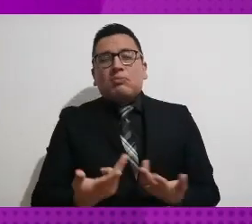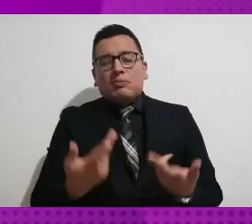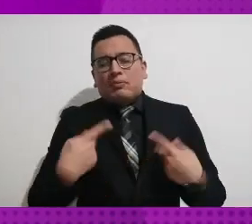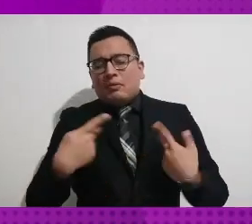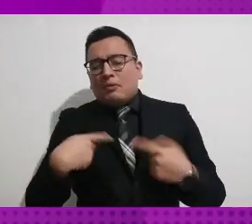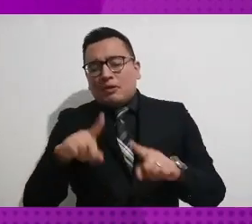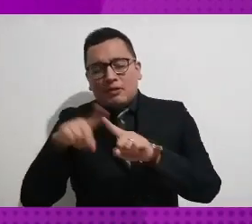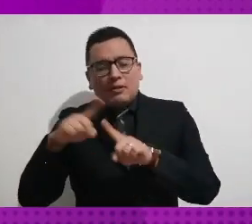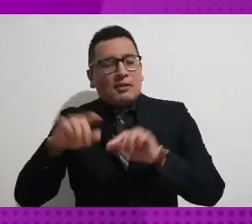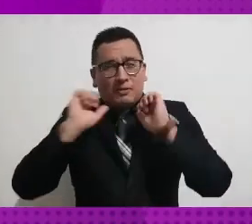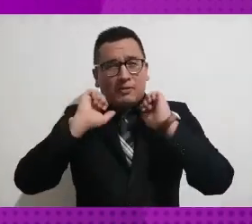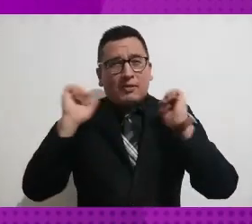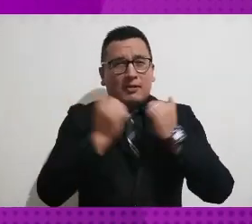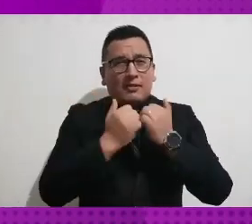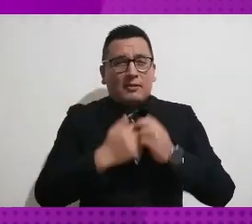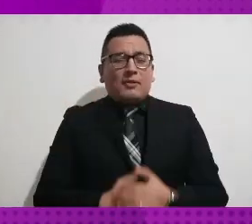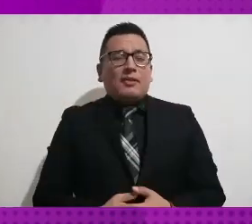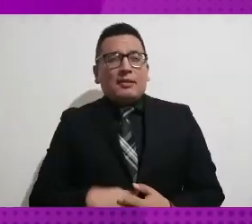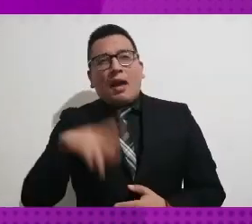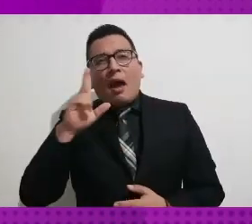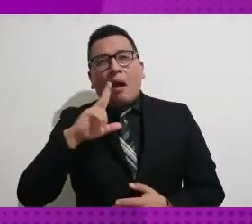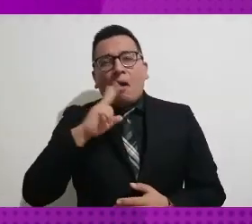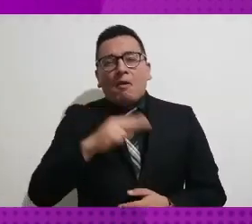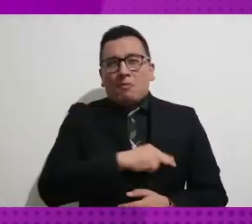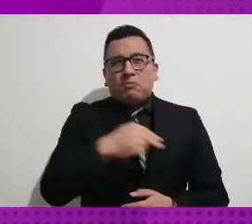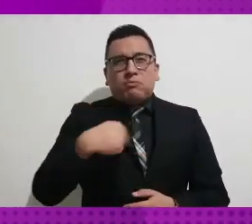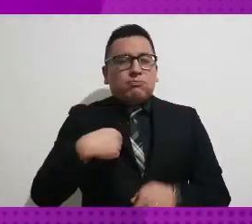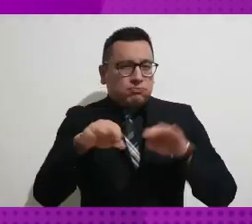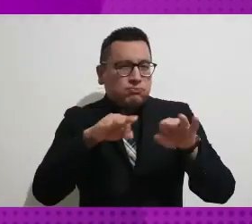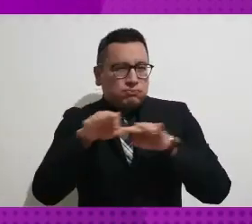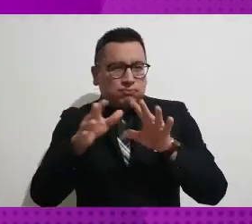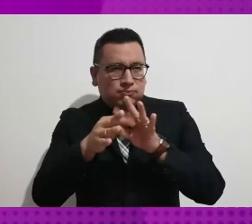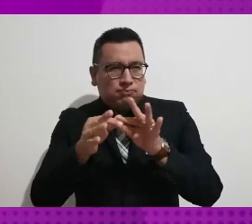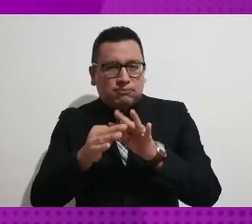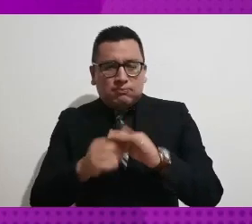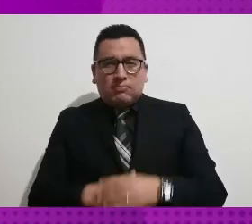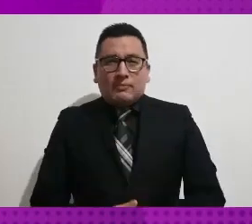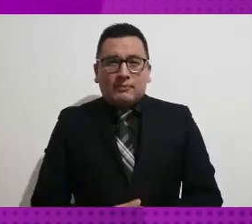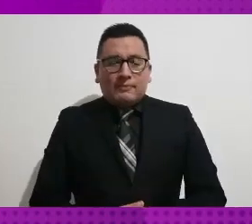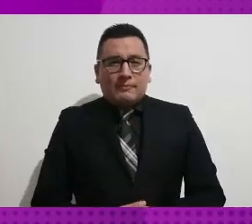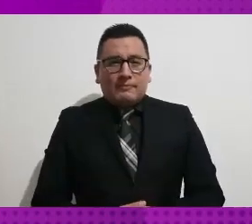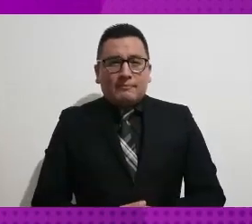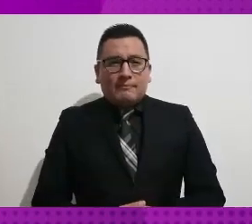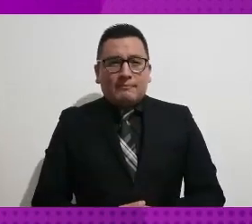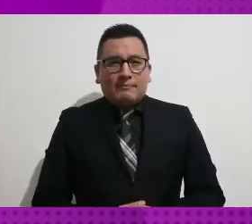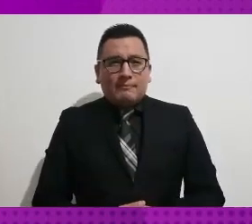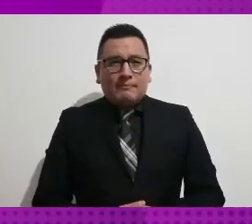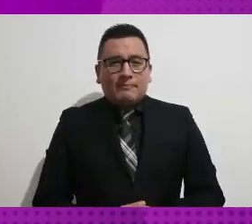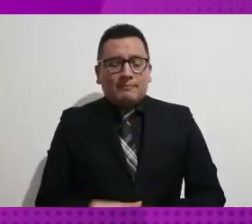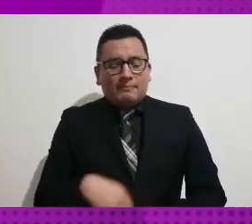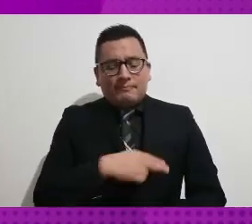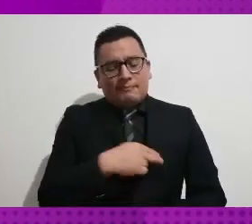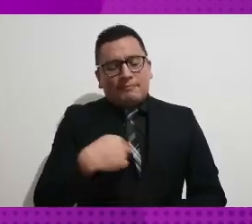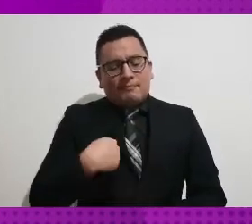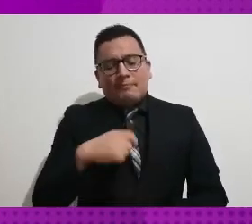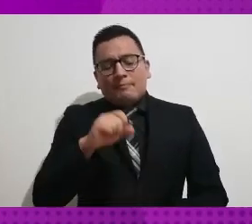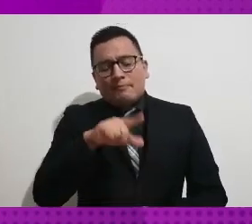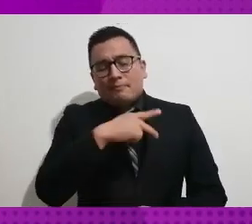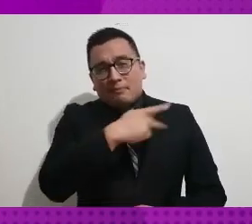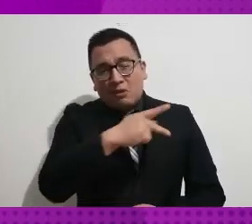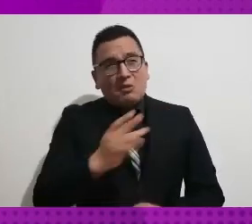de la sociedad civil y ver qué es lo que estamos haciendo también paralelamente pues con ustedes, ¿no? Con ustedes